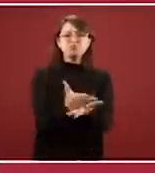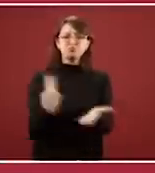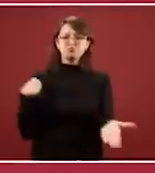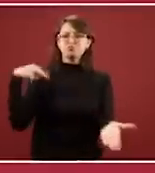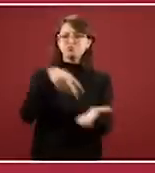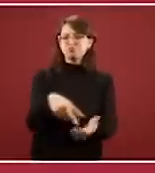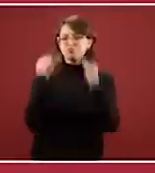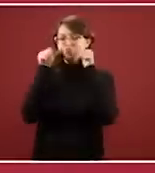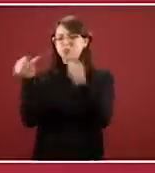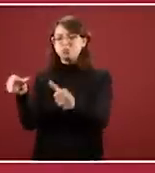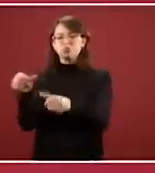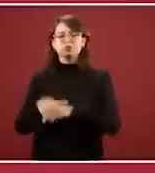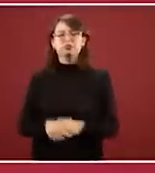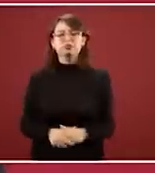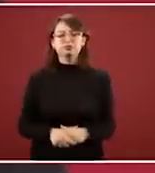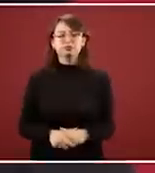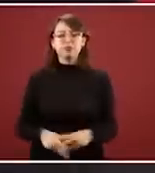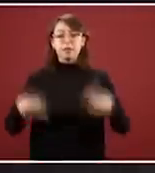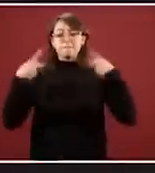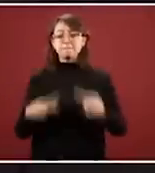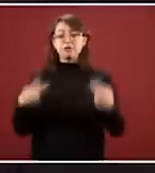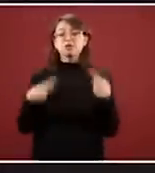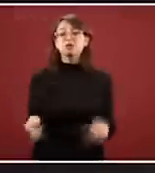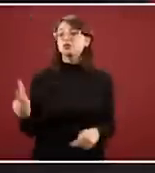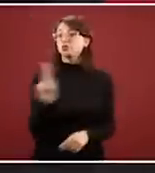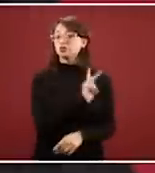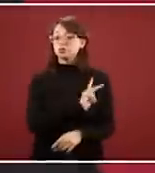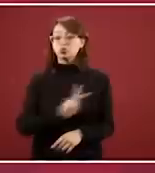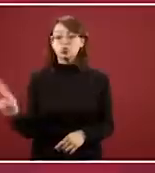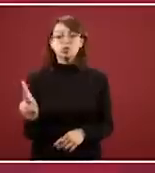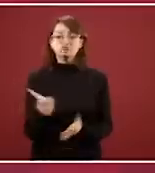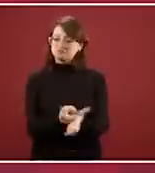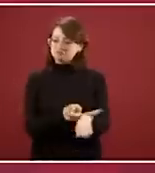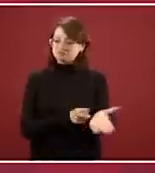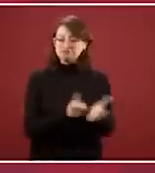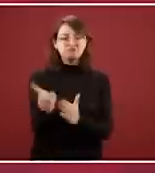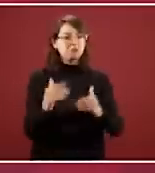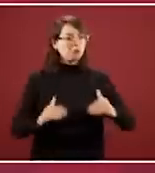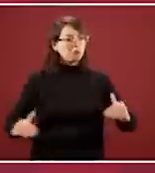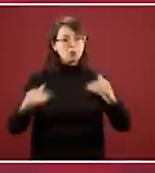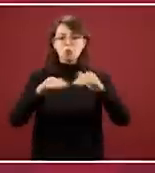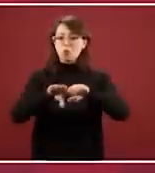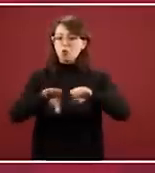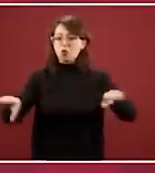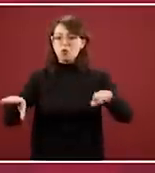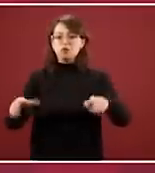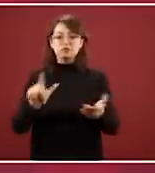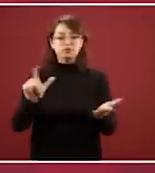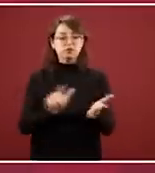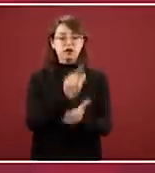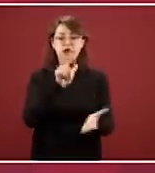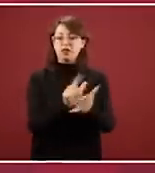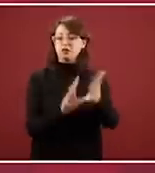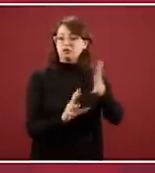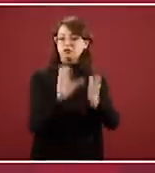médica. Ahora todos los ciudadanos tienen derecho, como lo establece la